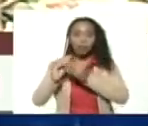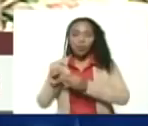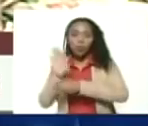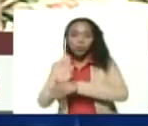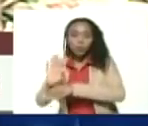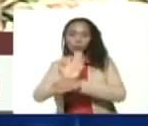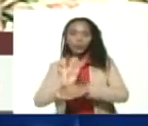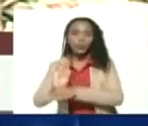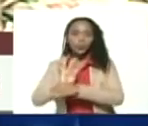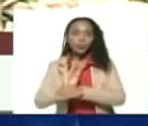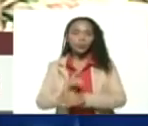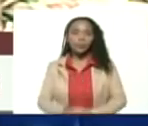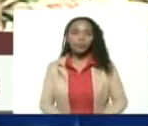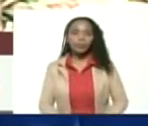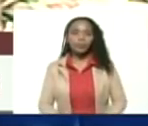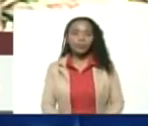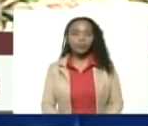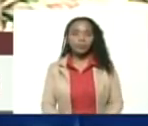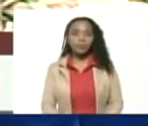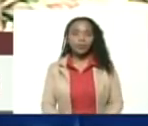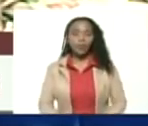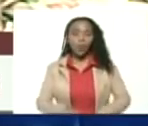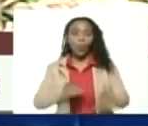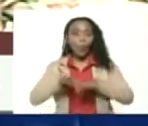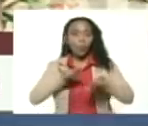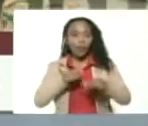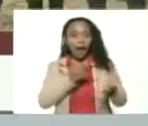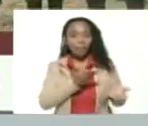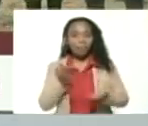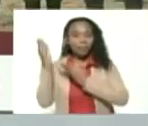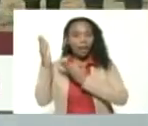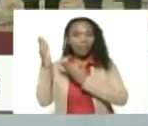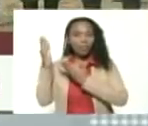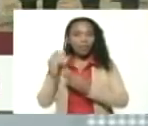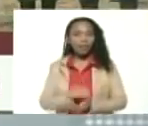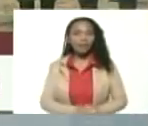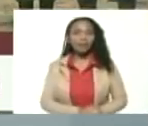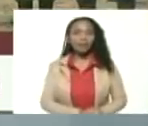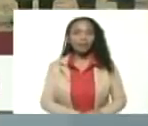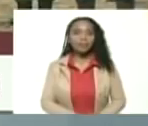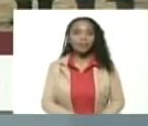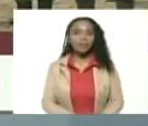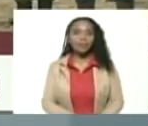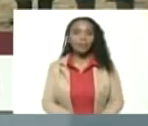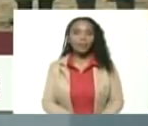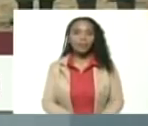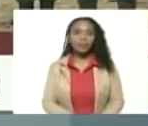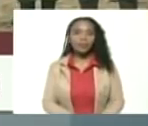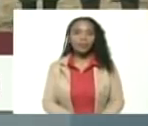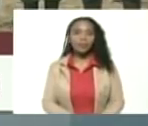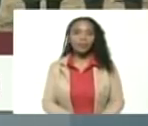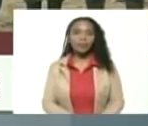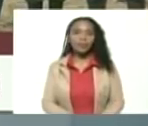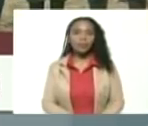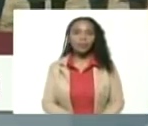José Laurencio Silva. Cojedes, adelante, la puerta del llano venezolano.